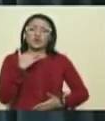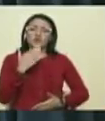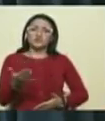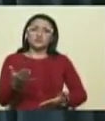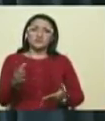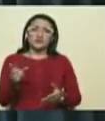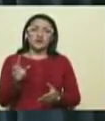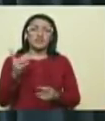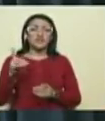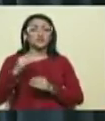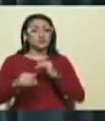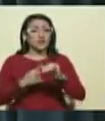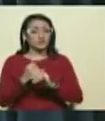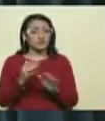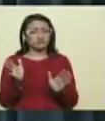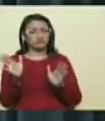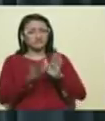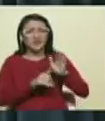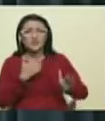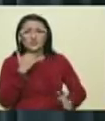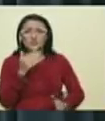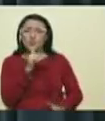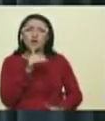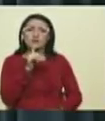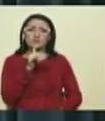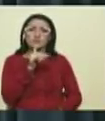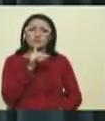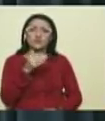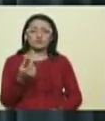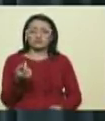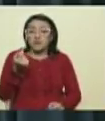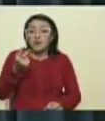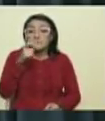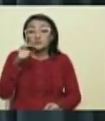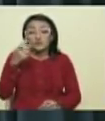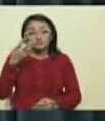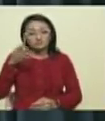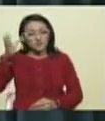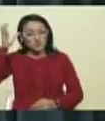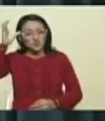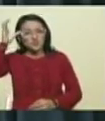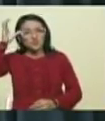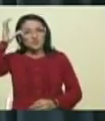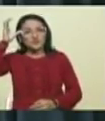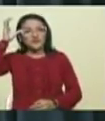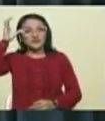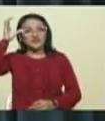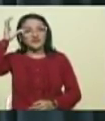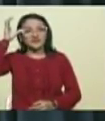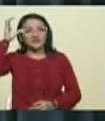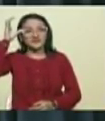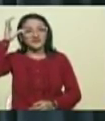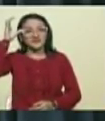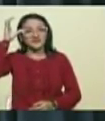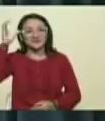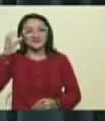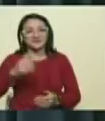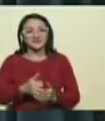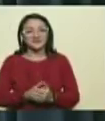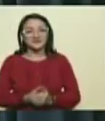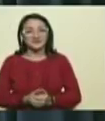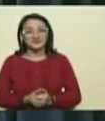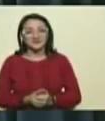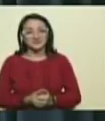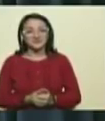para el derecho internacional. Pregúntele usted a cualquier experto en derecho internacional, yo no lo soy, yo lo que soy es psiquiatra y por eso me parece tan interesante la personalidad del